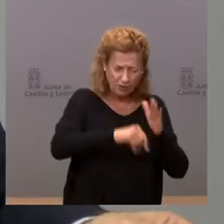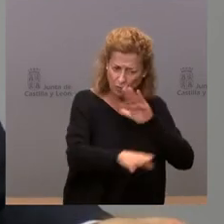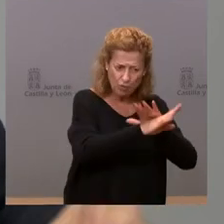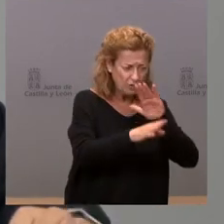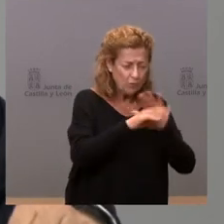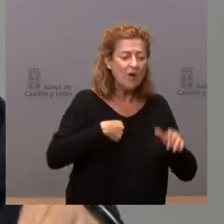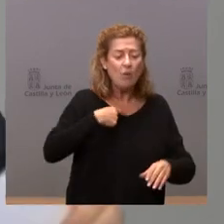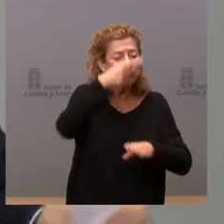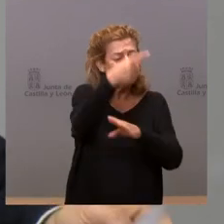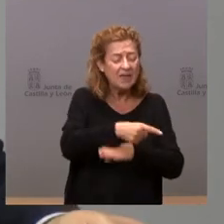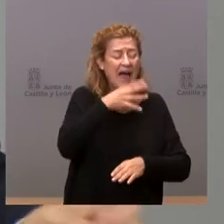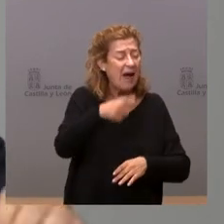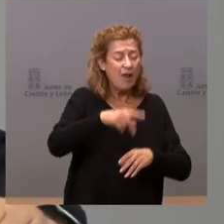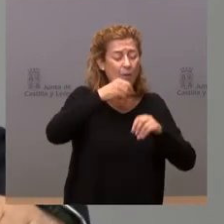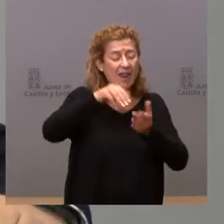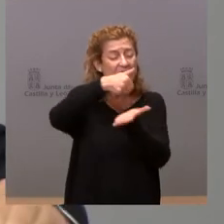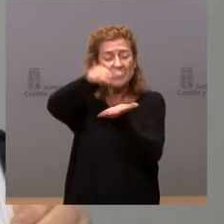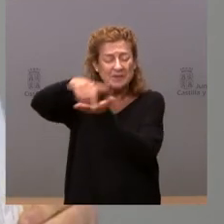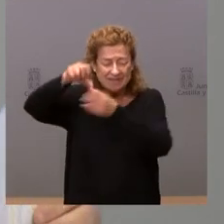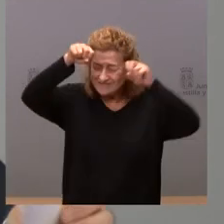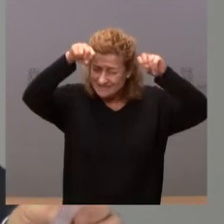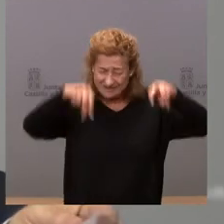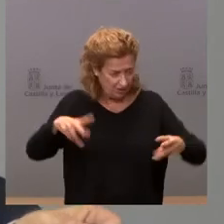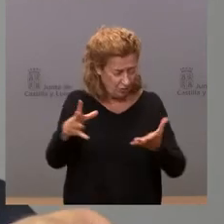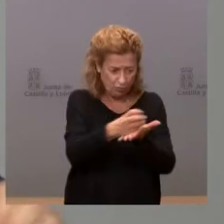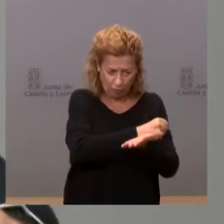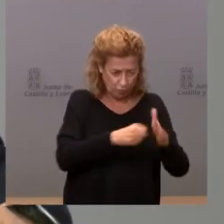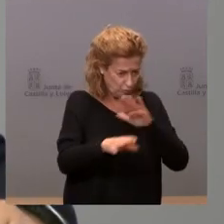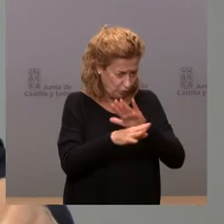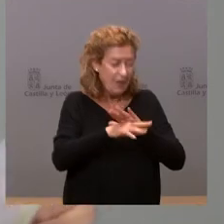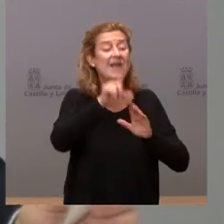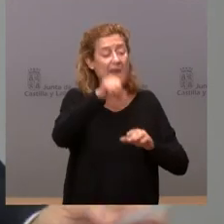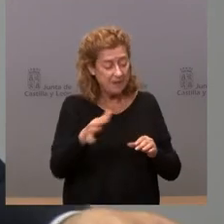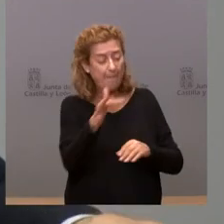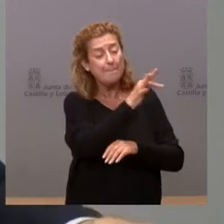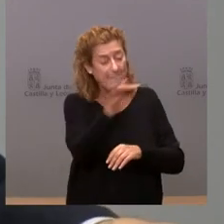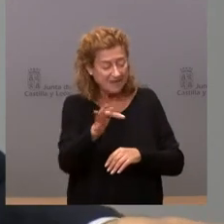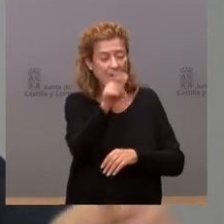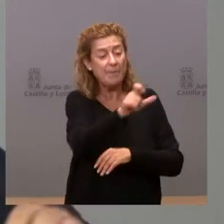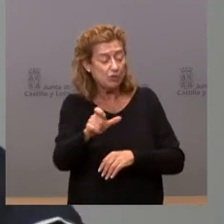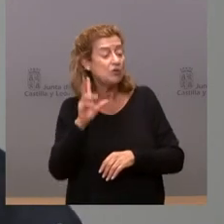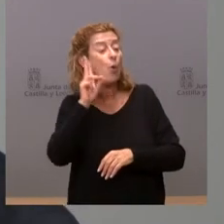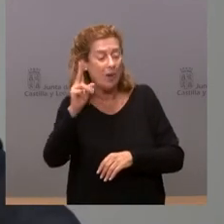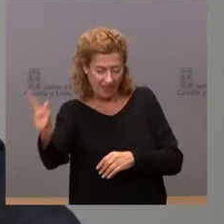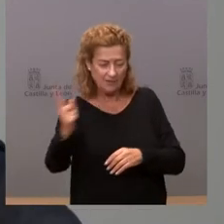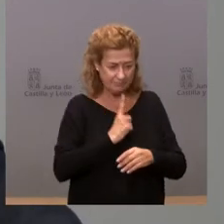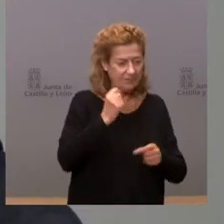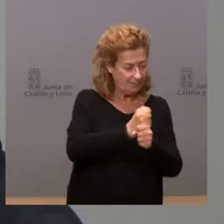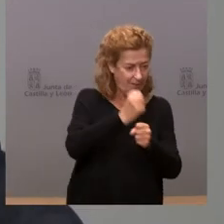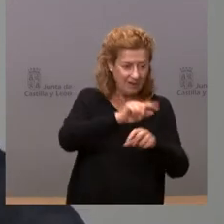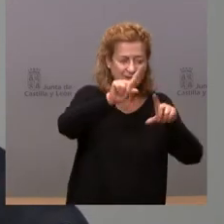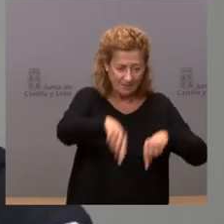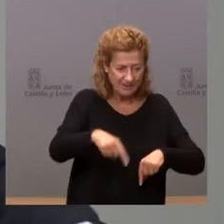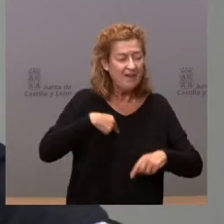prescinda representantes de este personal nosotros tenemos personal personal jubilado también y estamos intentando